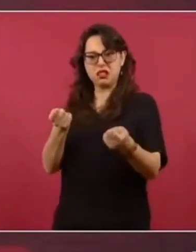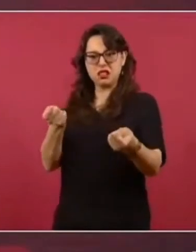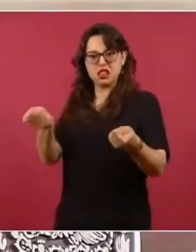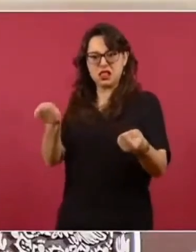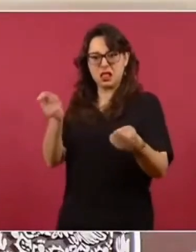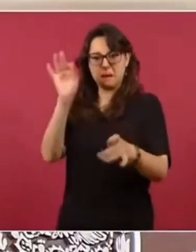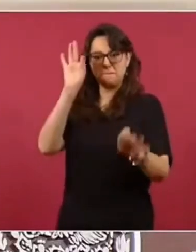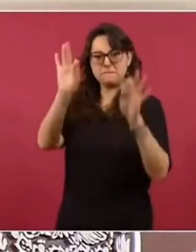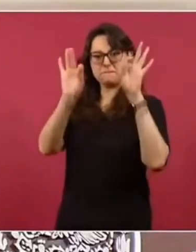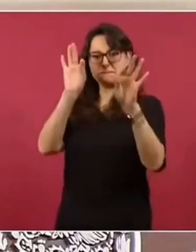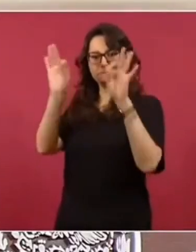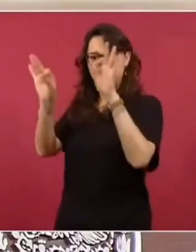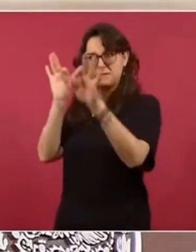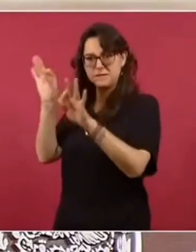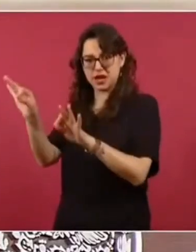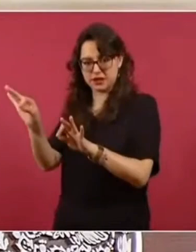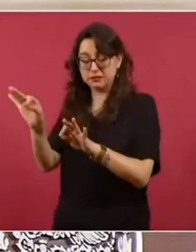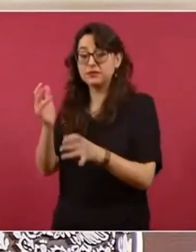manipular.